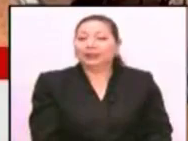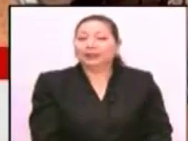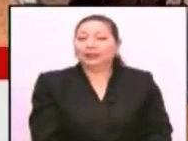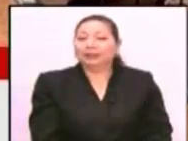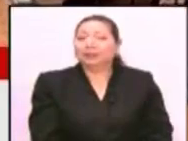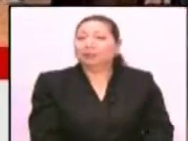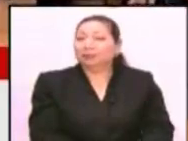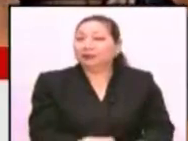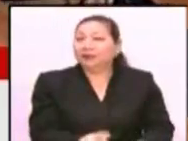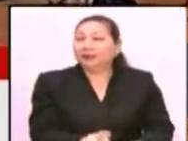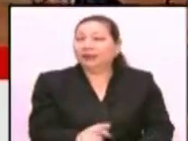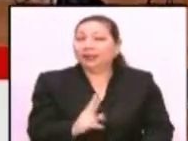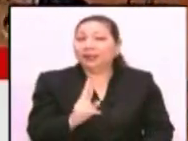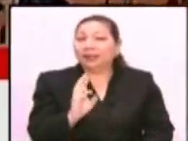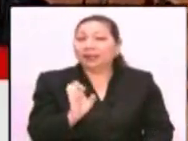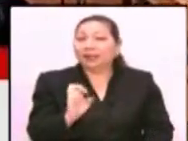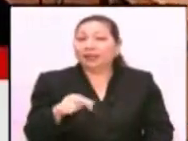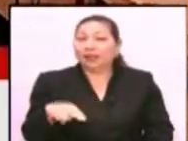nos permite que RENIEC